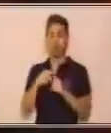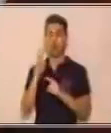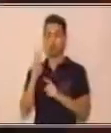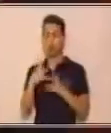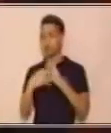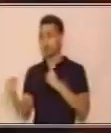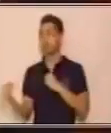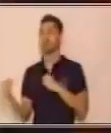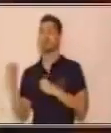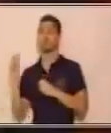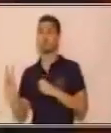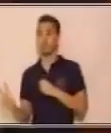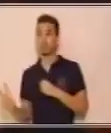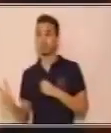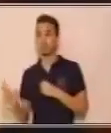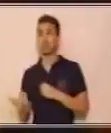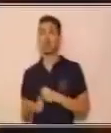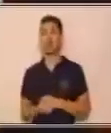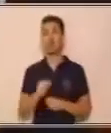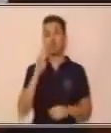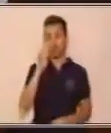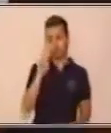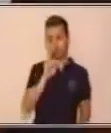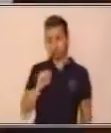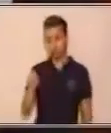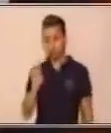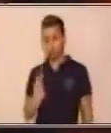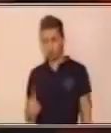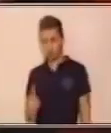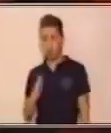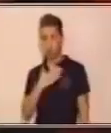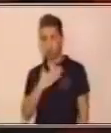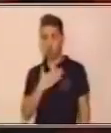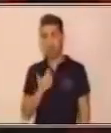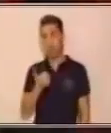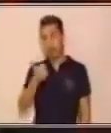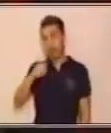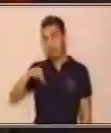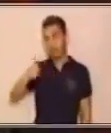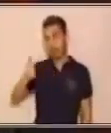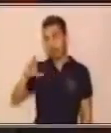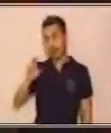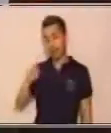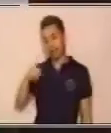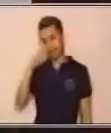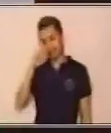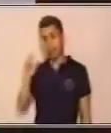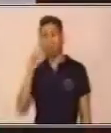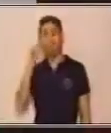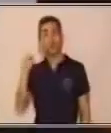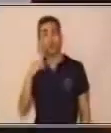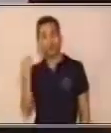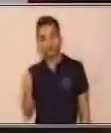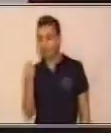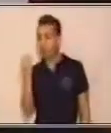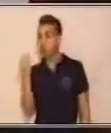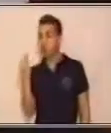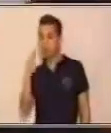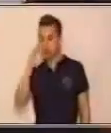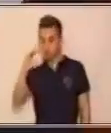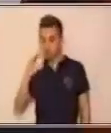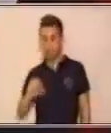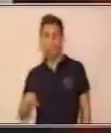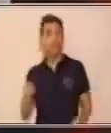2. 2 sobre 2 es una fracción aparente en la que el numerador y denominador son iguales y representan a la